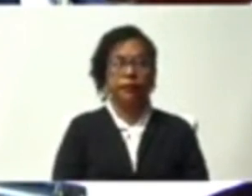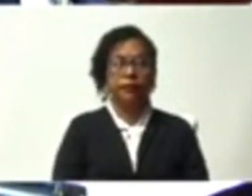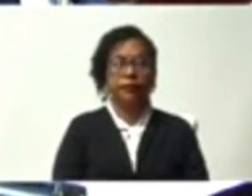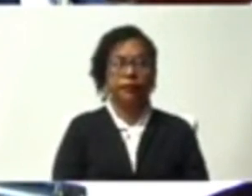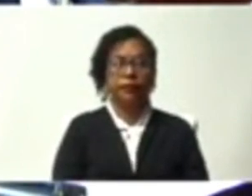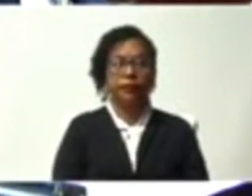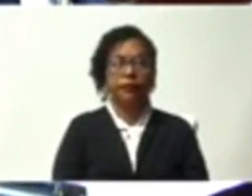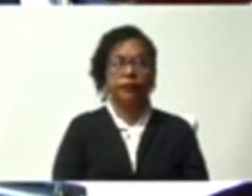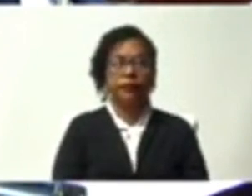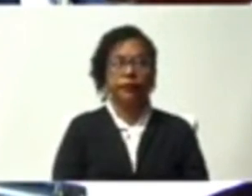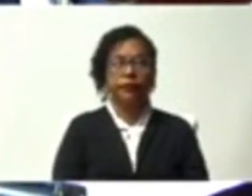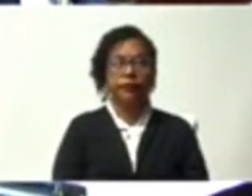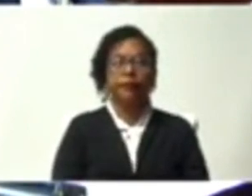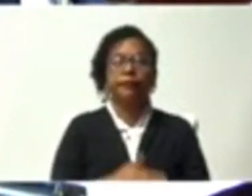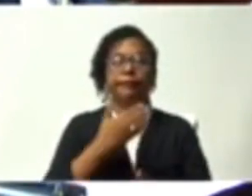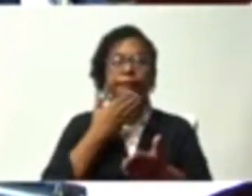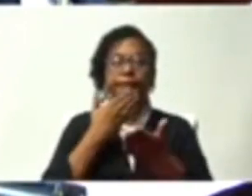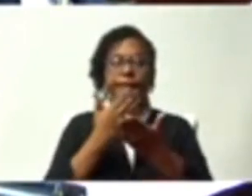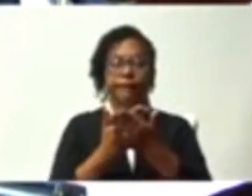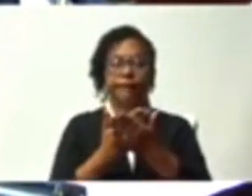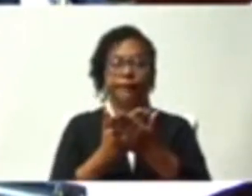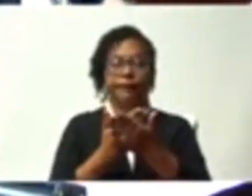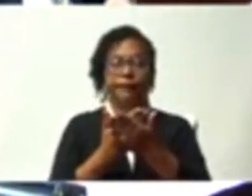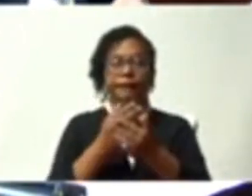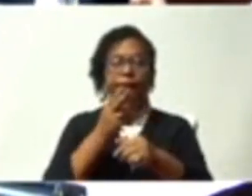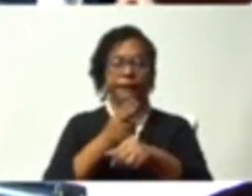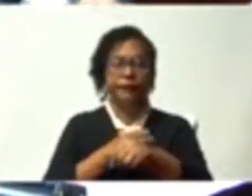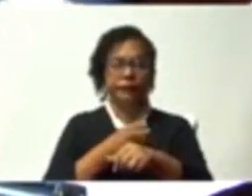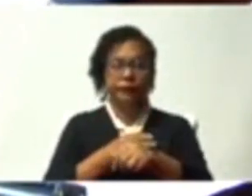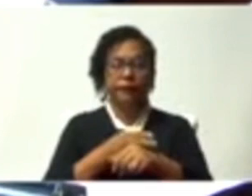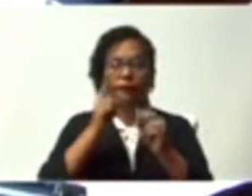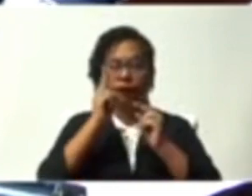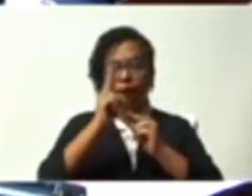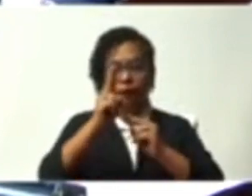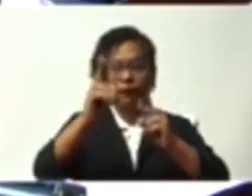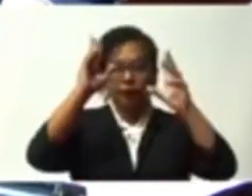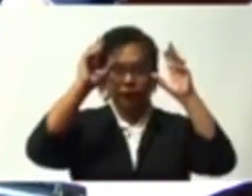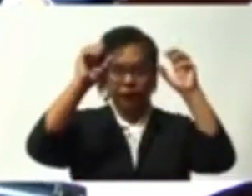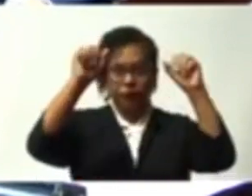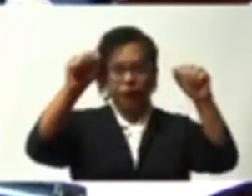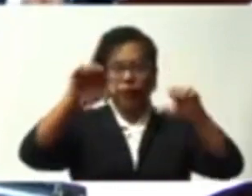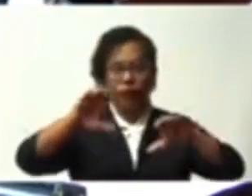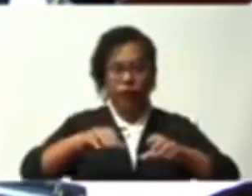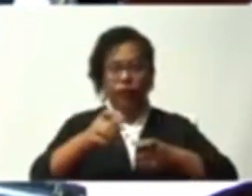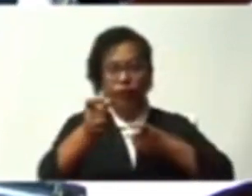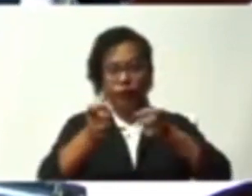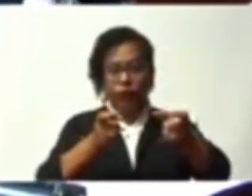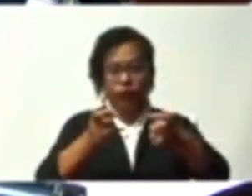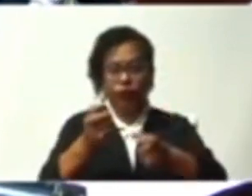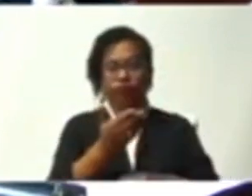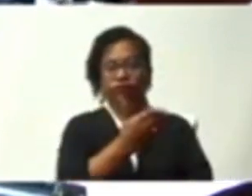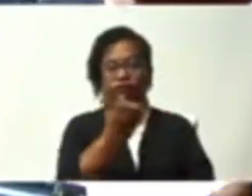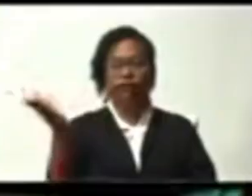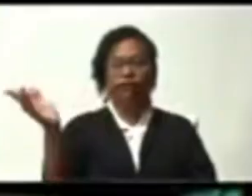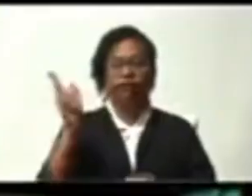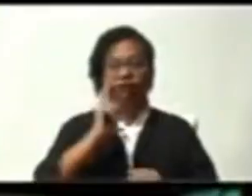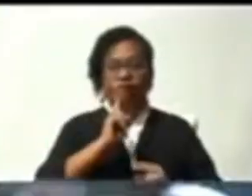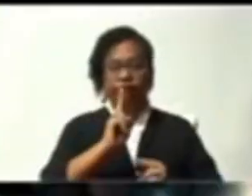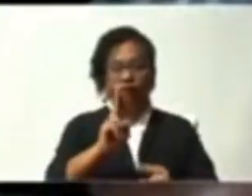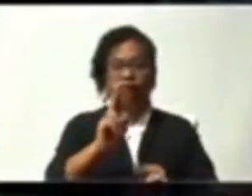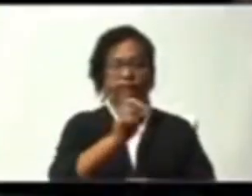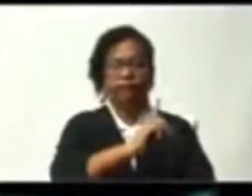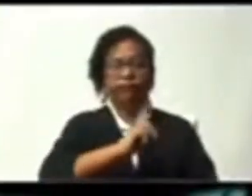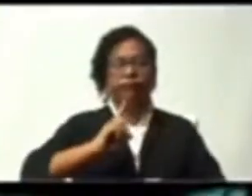Muy buenas tardes, honorable presidente, bufete directivo, honorables diputados y